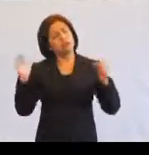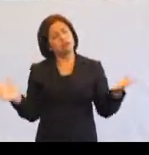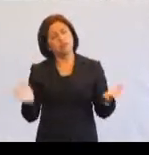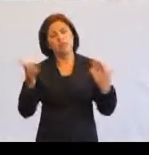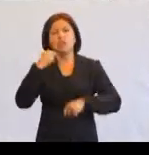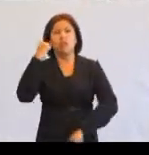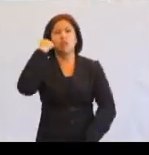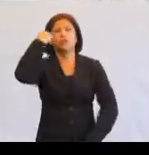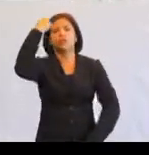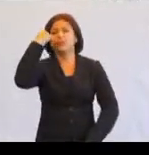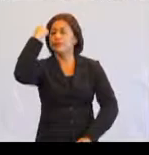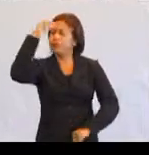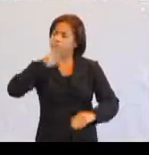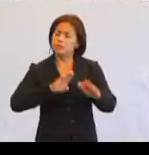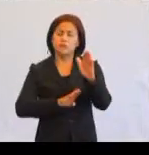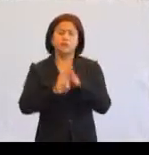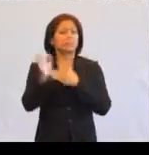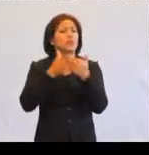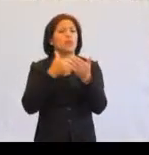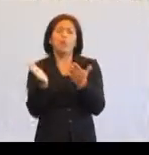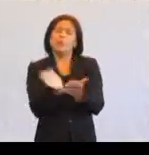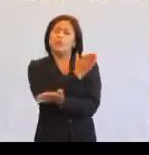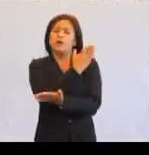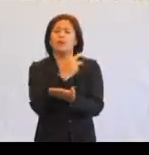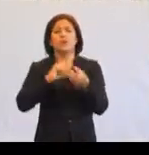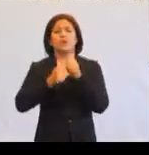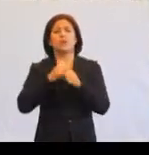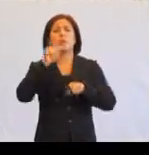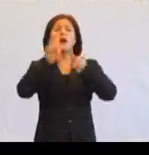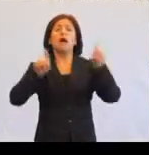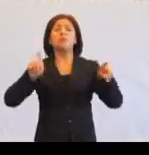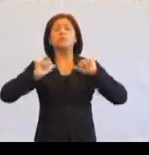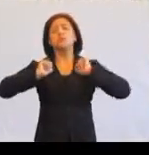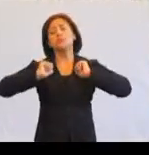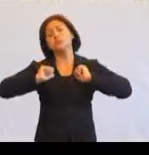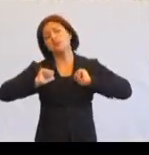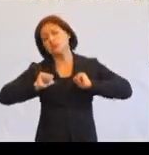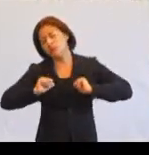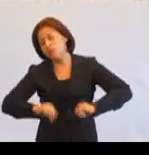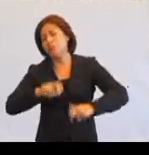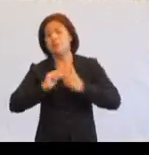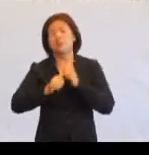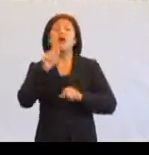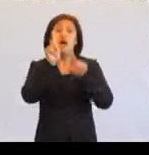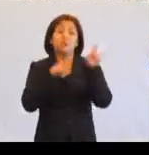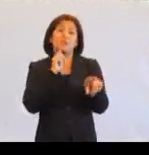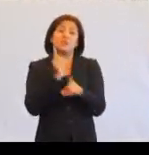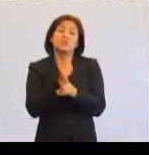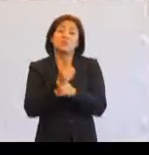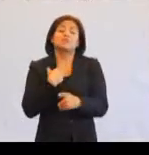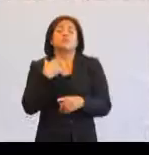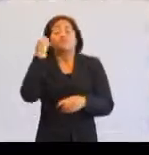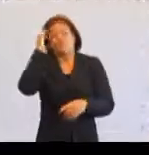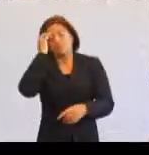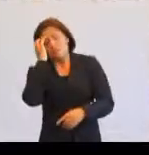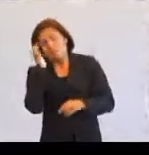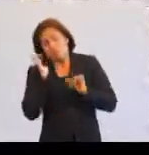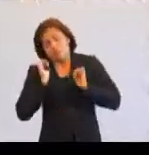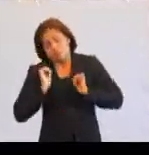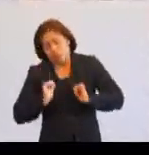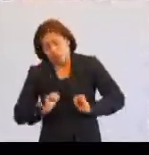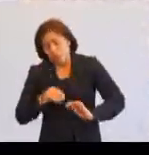Luchen y que traten de superar cada problema, que no se dejen vencer como algunos, porque hay algunos que sí es verdad